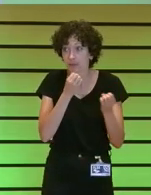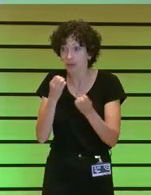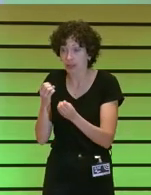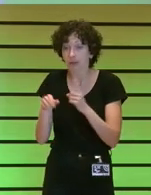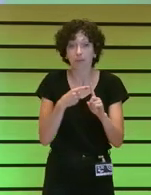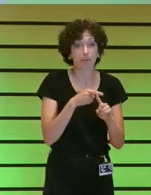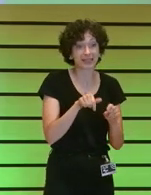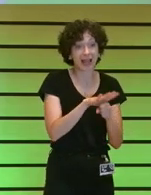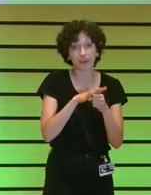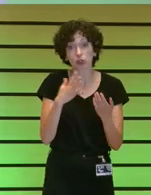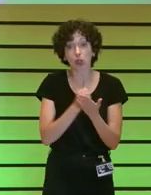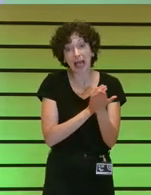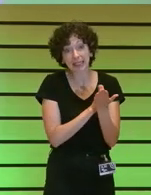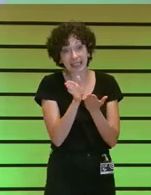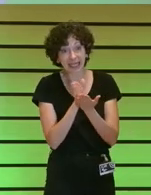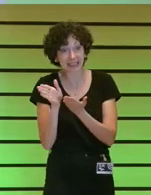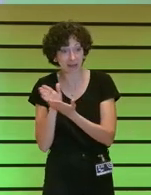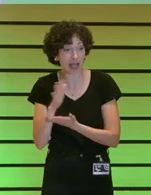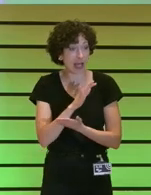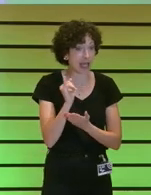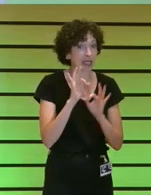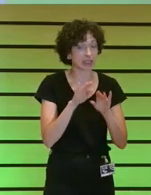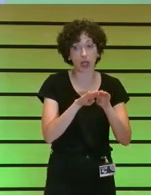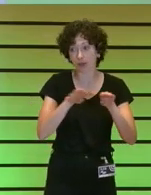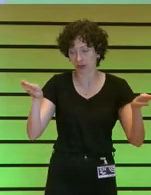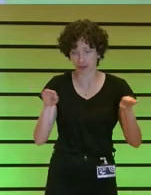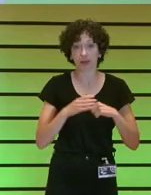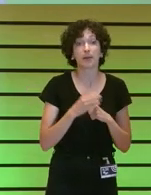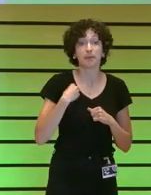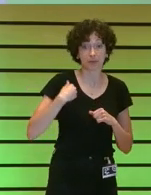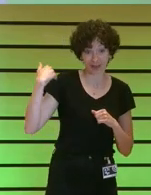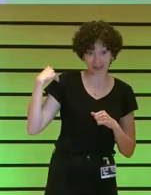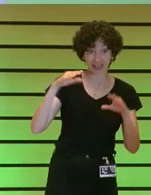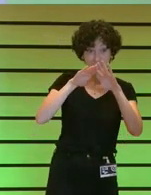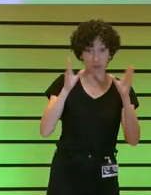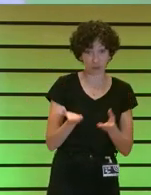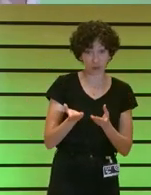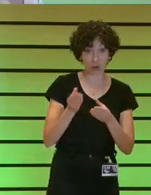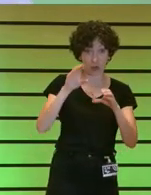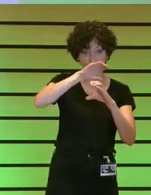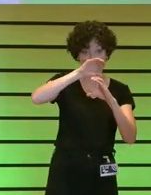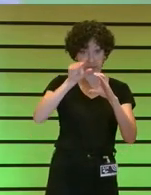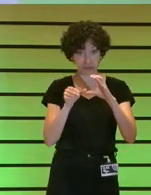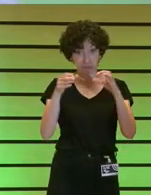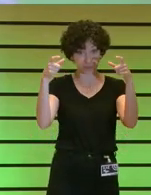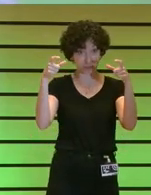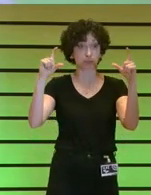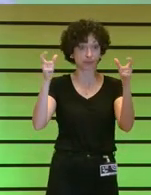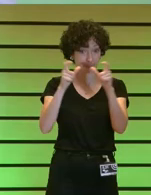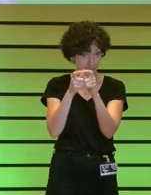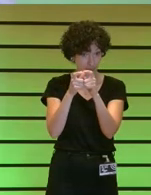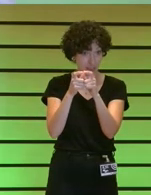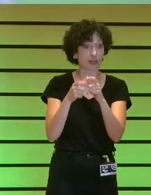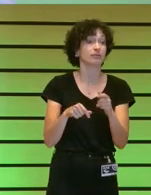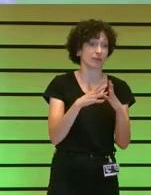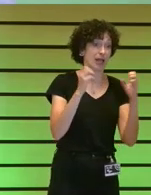todos los ámbitos para que esa sostenibilidad se pueda producir vuelva al ozano vuelva a la capa de ozono un acuerdo internacional y